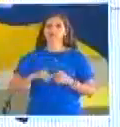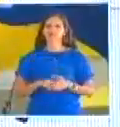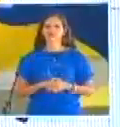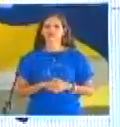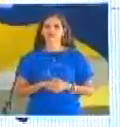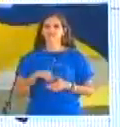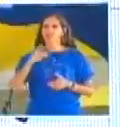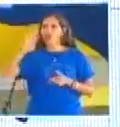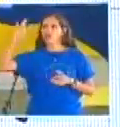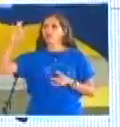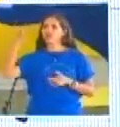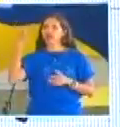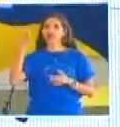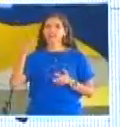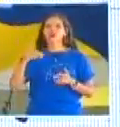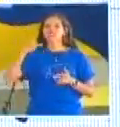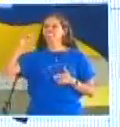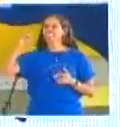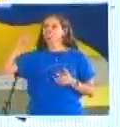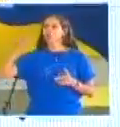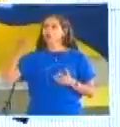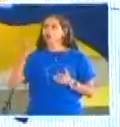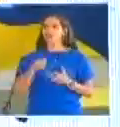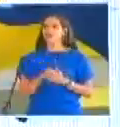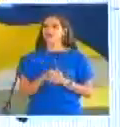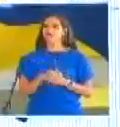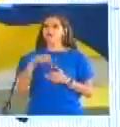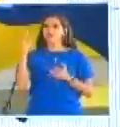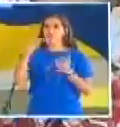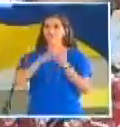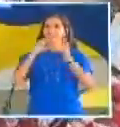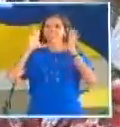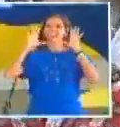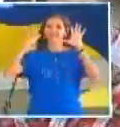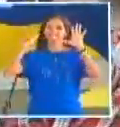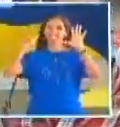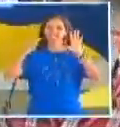Igualmente a la Fundación San Juan 2016.